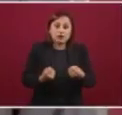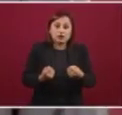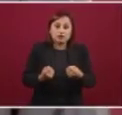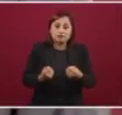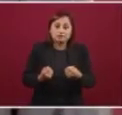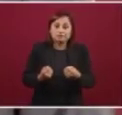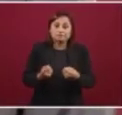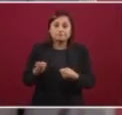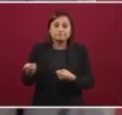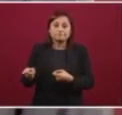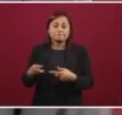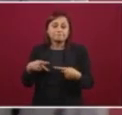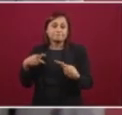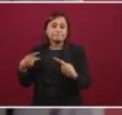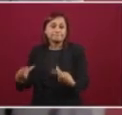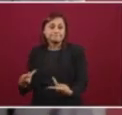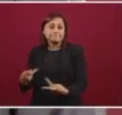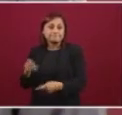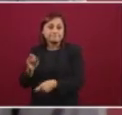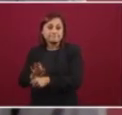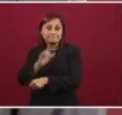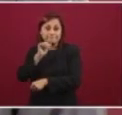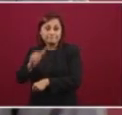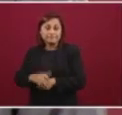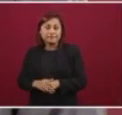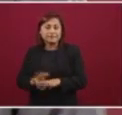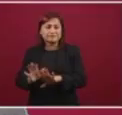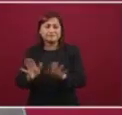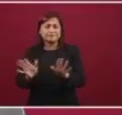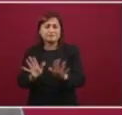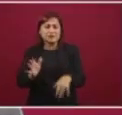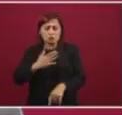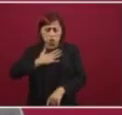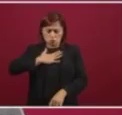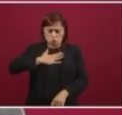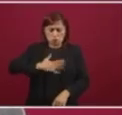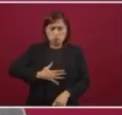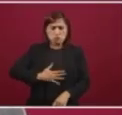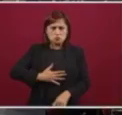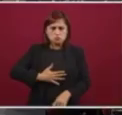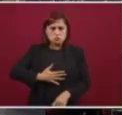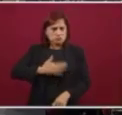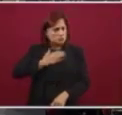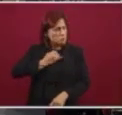que haya justicia. Eso es lo que yo planteo.